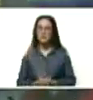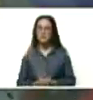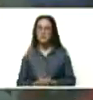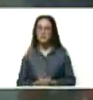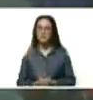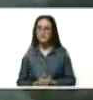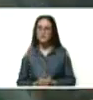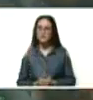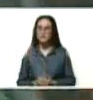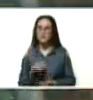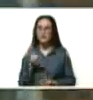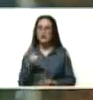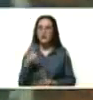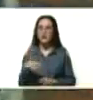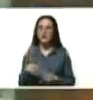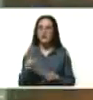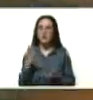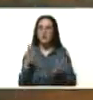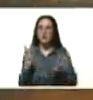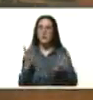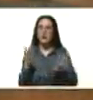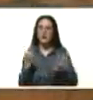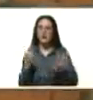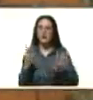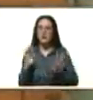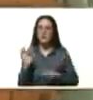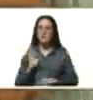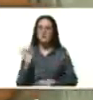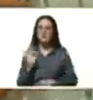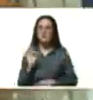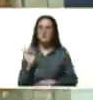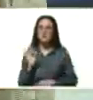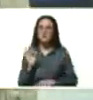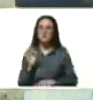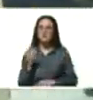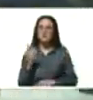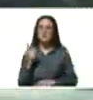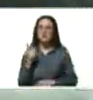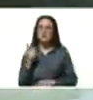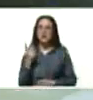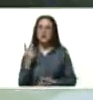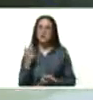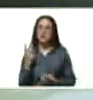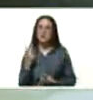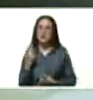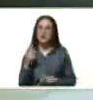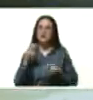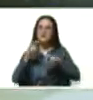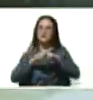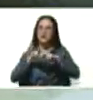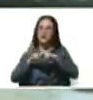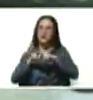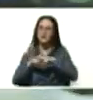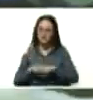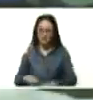está al 90%. 90%, ¿qué le falta? 90% para llegar al 100%. Estamos en asientos, estamos en